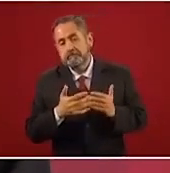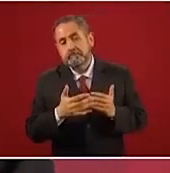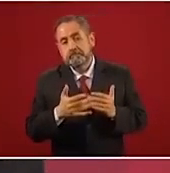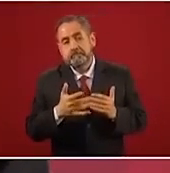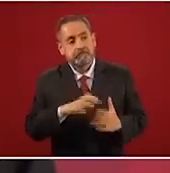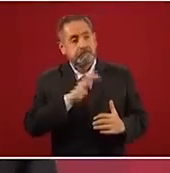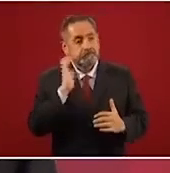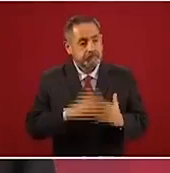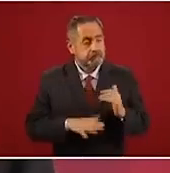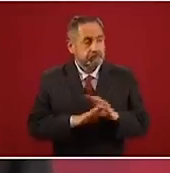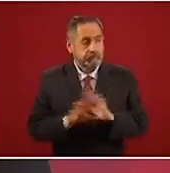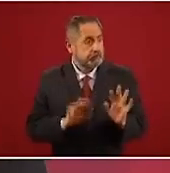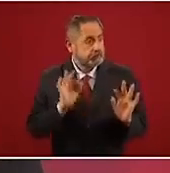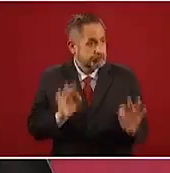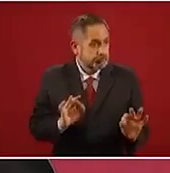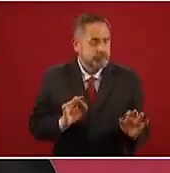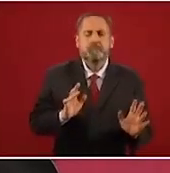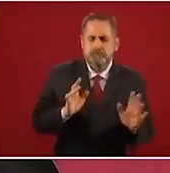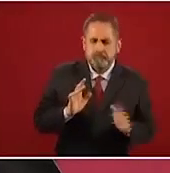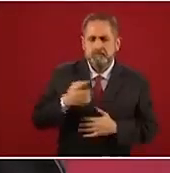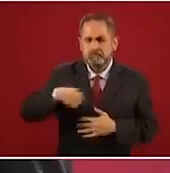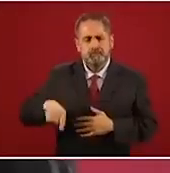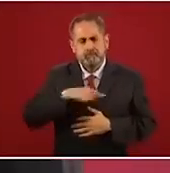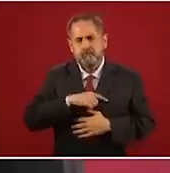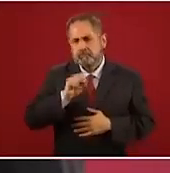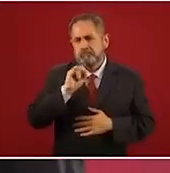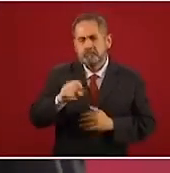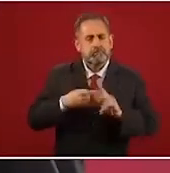que haya condiciones para